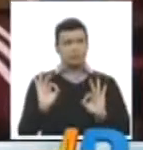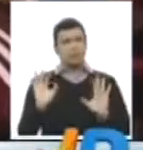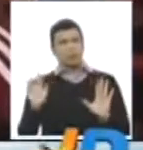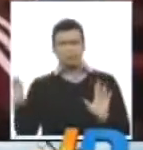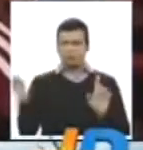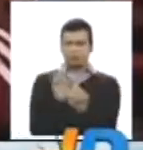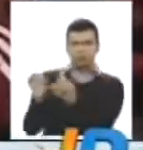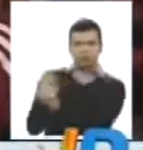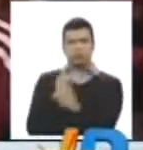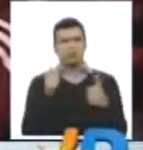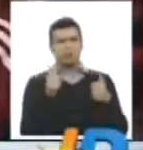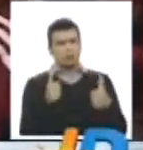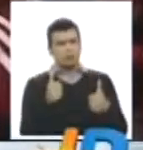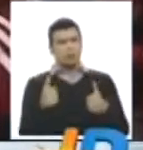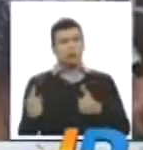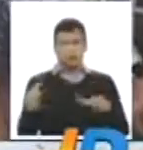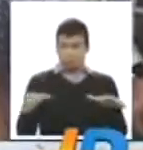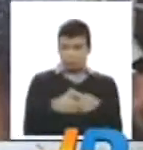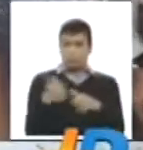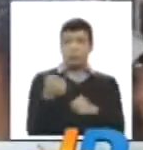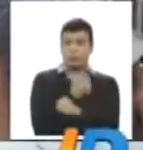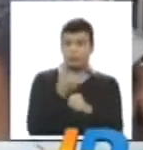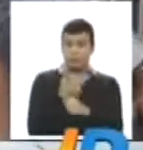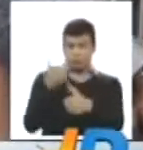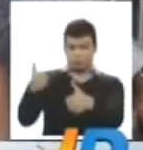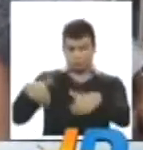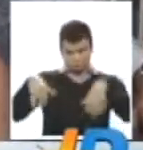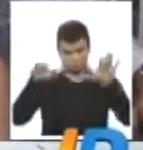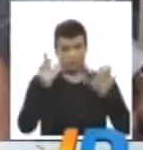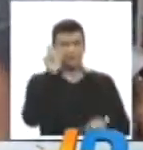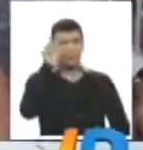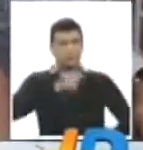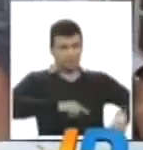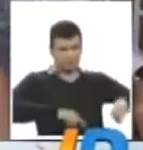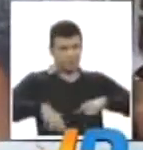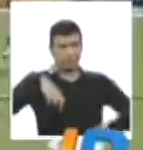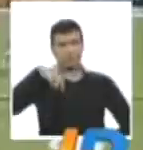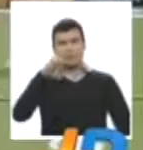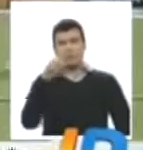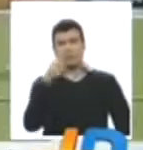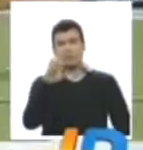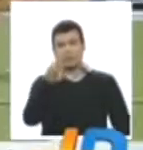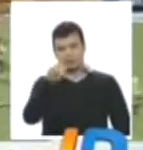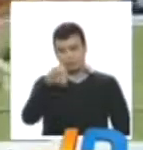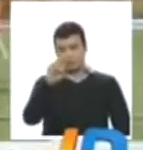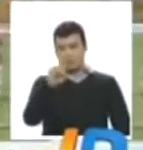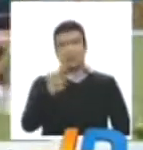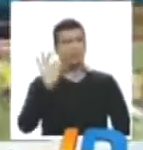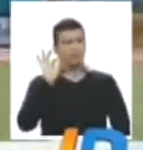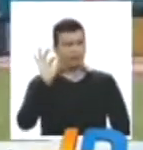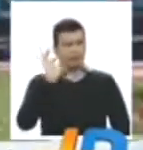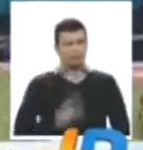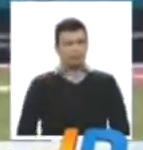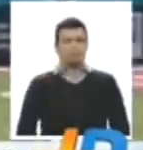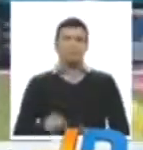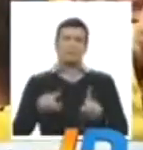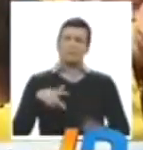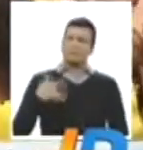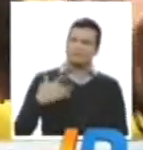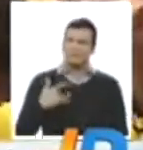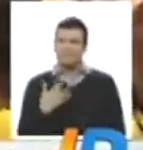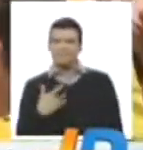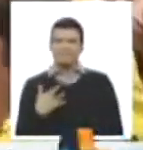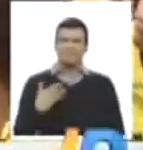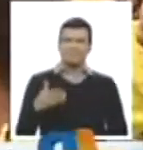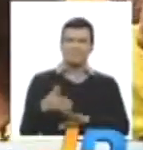llegadas, tenemos material con que trabajar. Lo que Pekerman hizo fue muy bien. El sinsabor aún continúa, pues la espinita que dejó